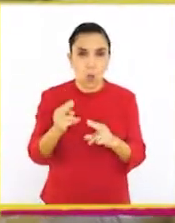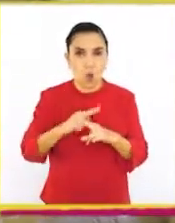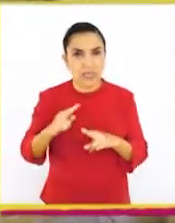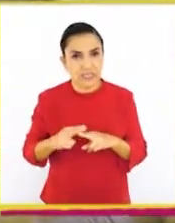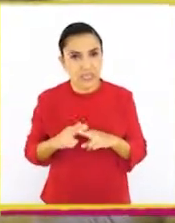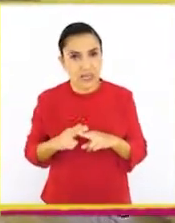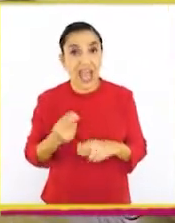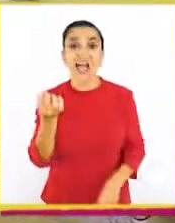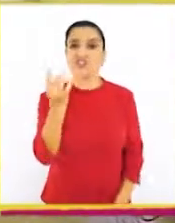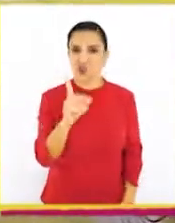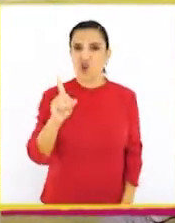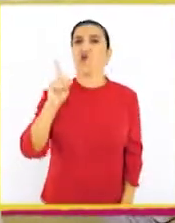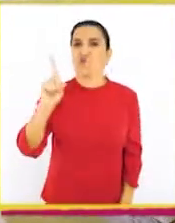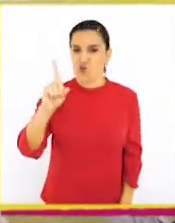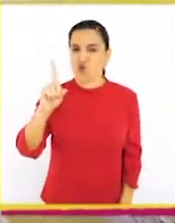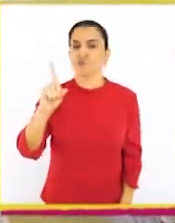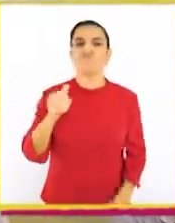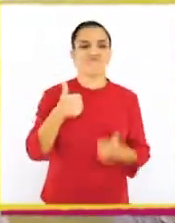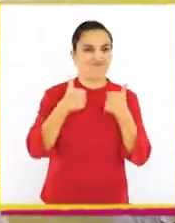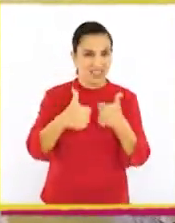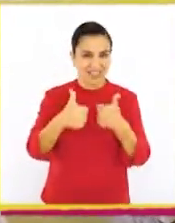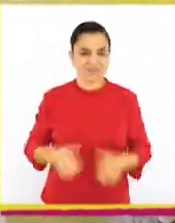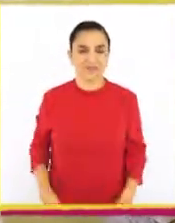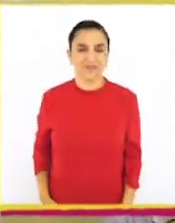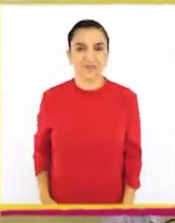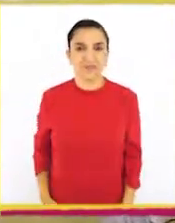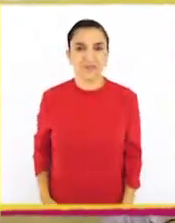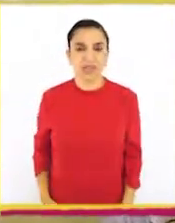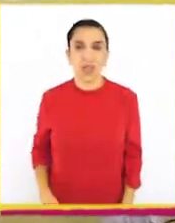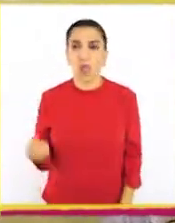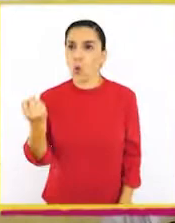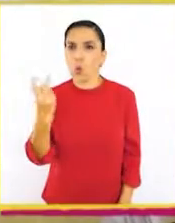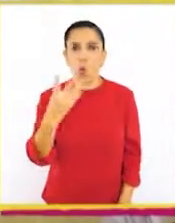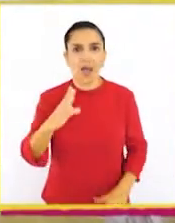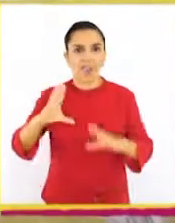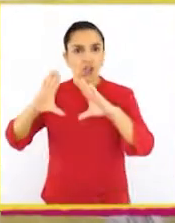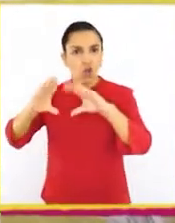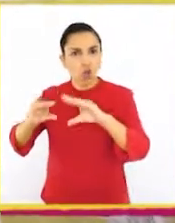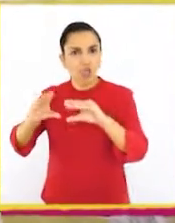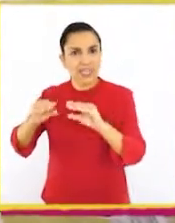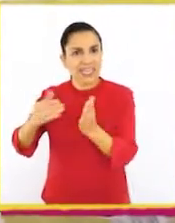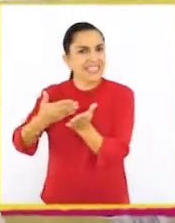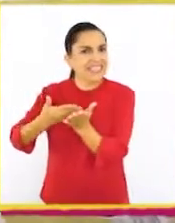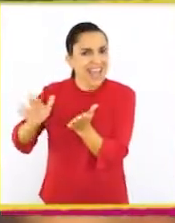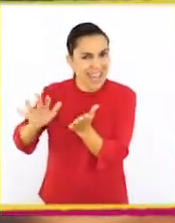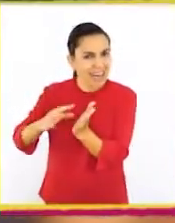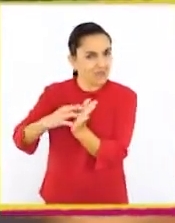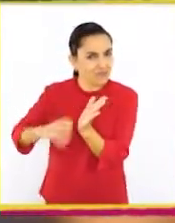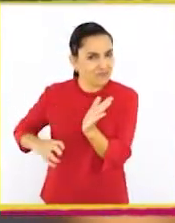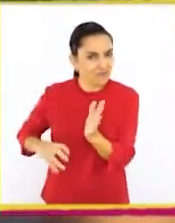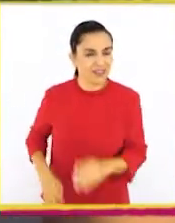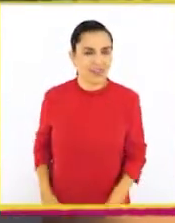¡Sí! ¡Llevar solo uno! ¡Excelente! Entonces, ¿cuántos cojines tenemos que sacar?